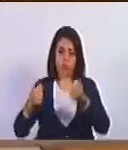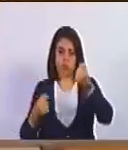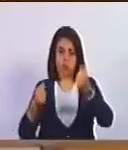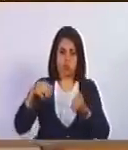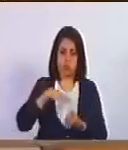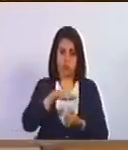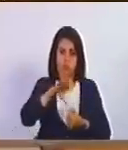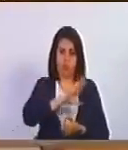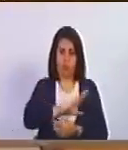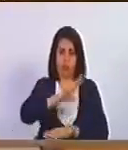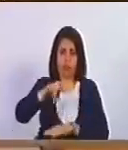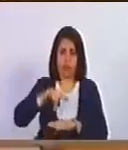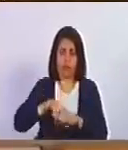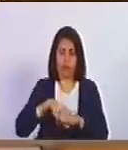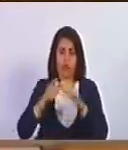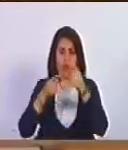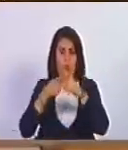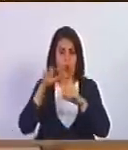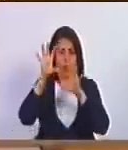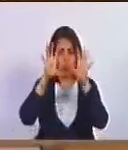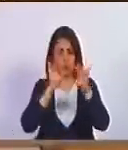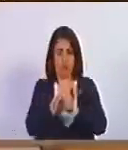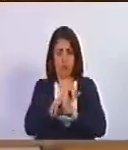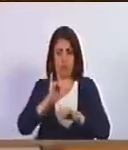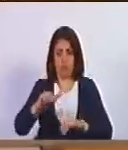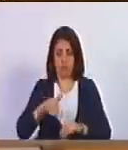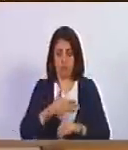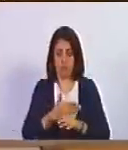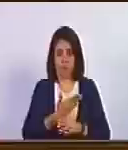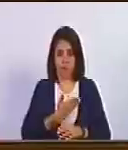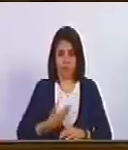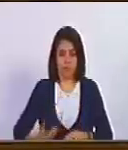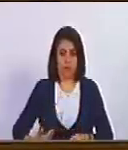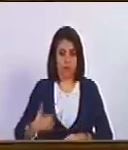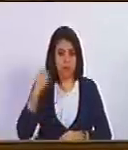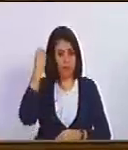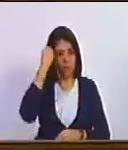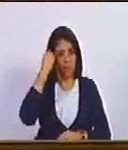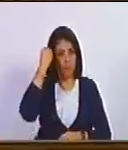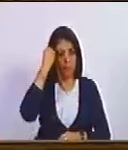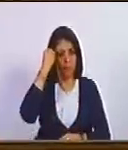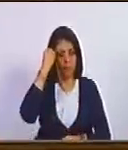de bienes nacionales o extranjeros. Es todo, ciudadano presidente. En consideración.